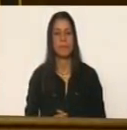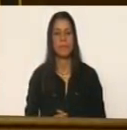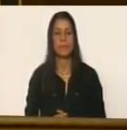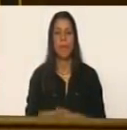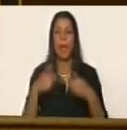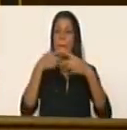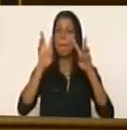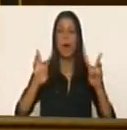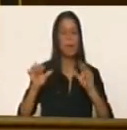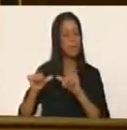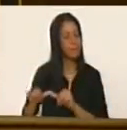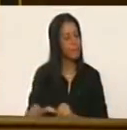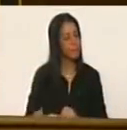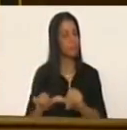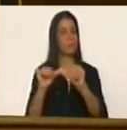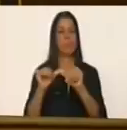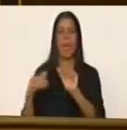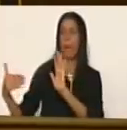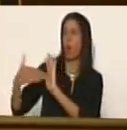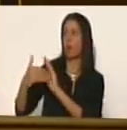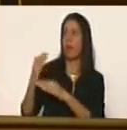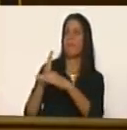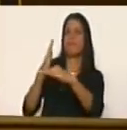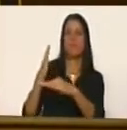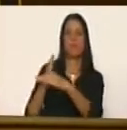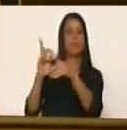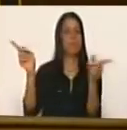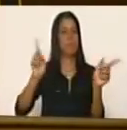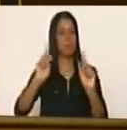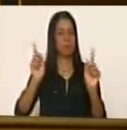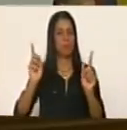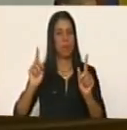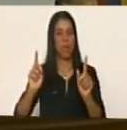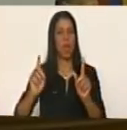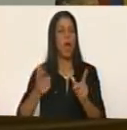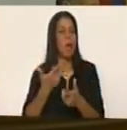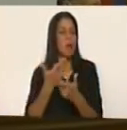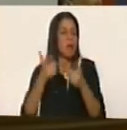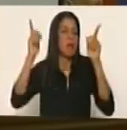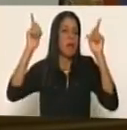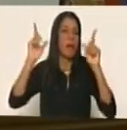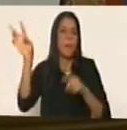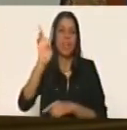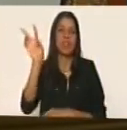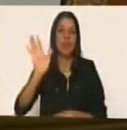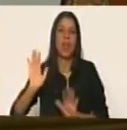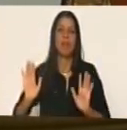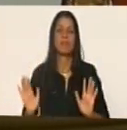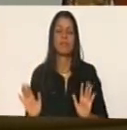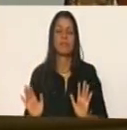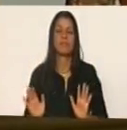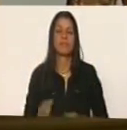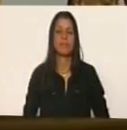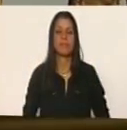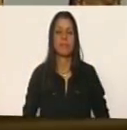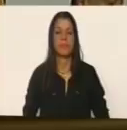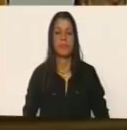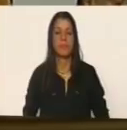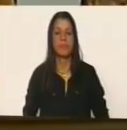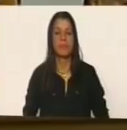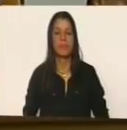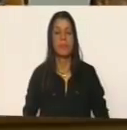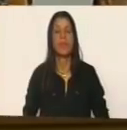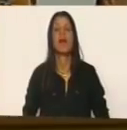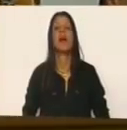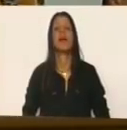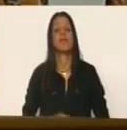nada. Que nada impida el ejercicio de la soberanía de Venezuela. Demos entonces una